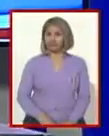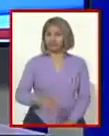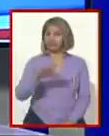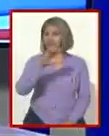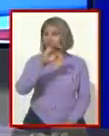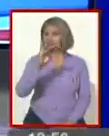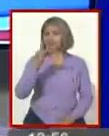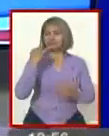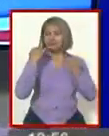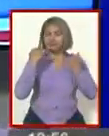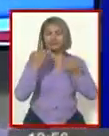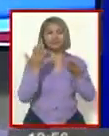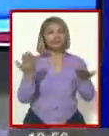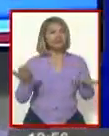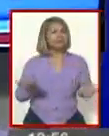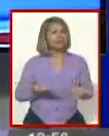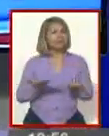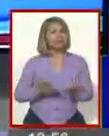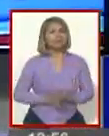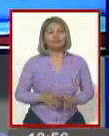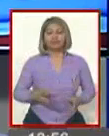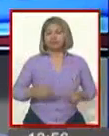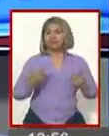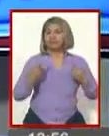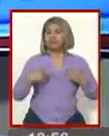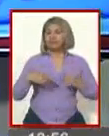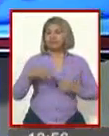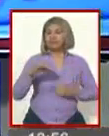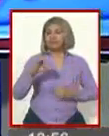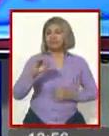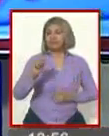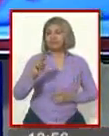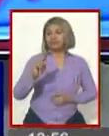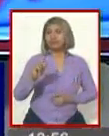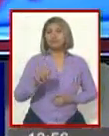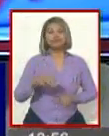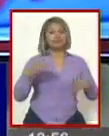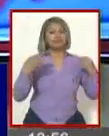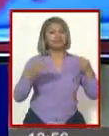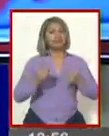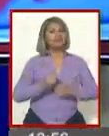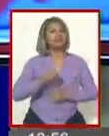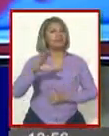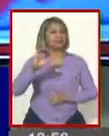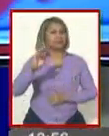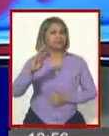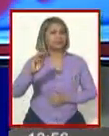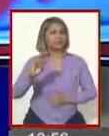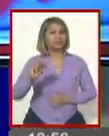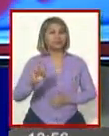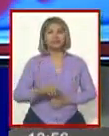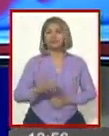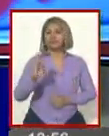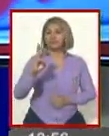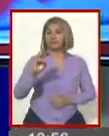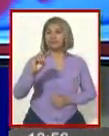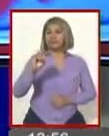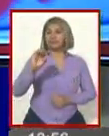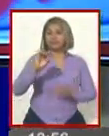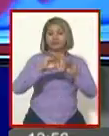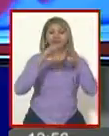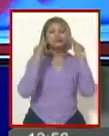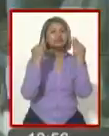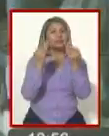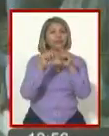Vamos hasta Cochabamba, donde con la entrada autóctona dio inicio a la fiesta de la Virgen del Carmen y 60 fraternidades